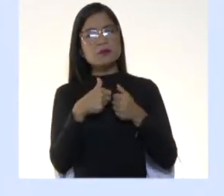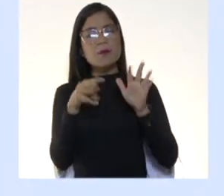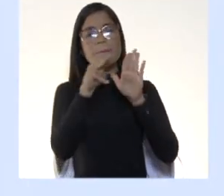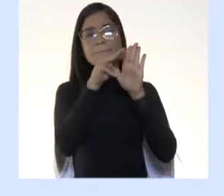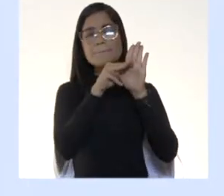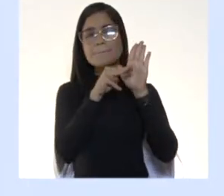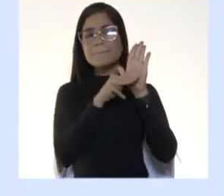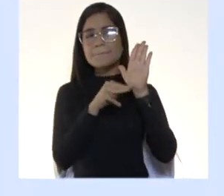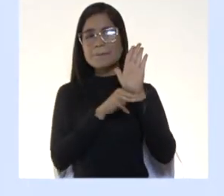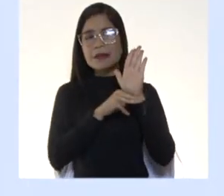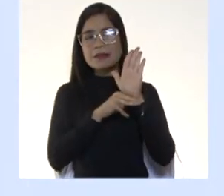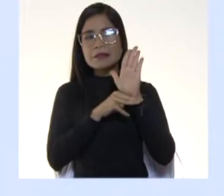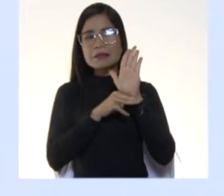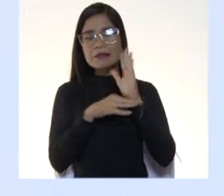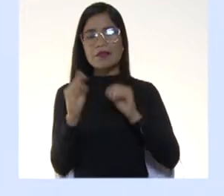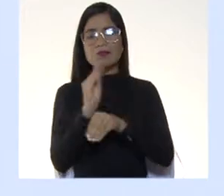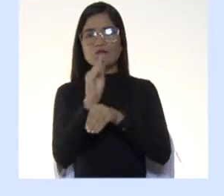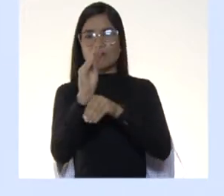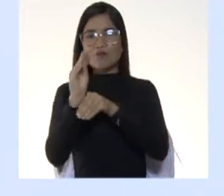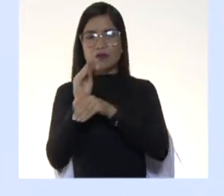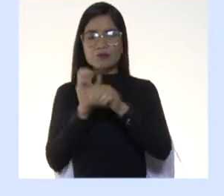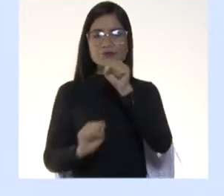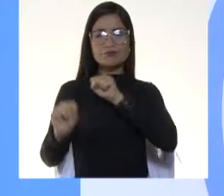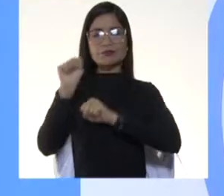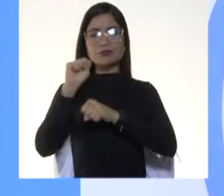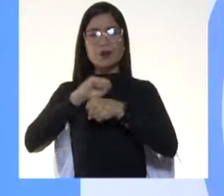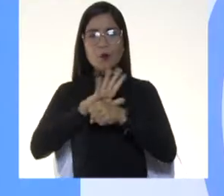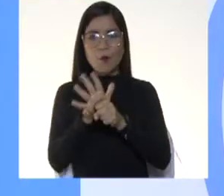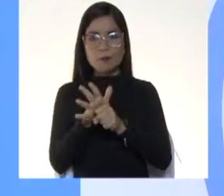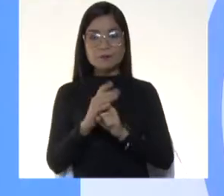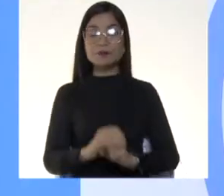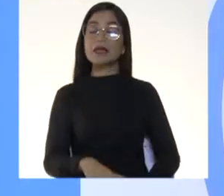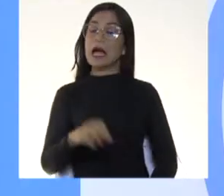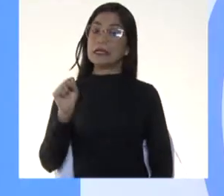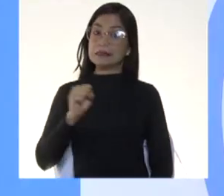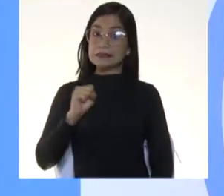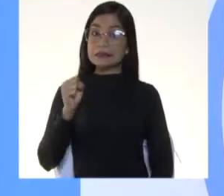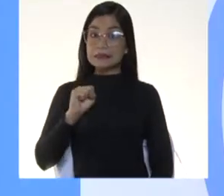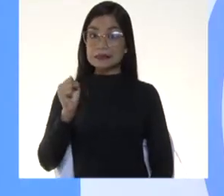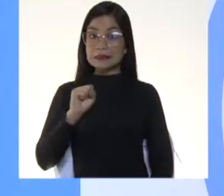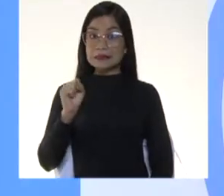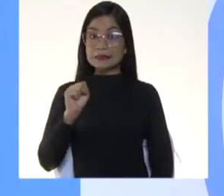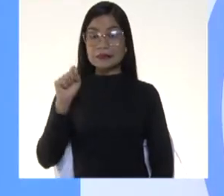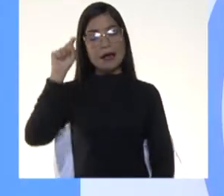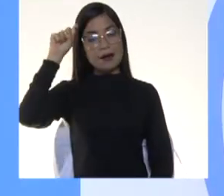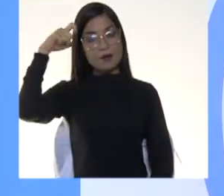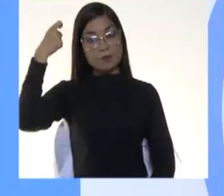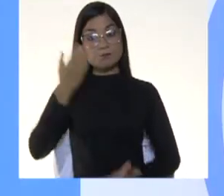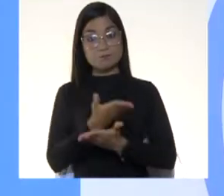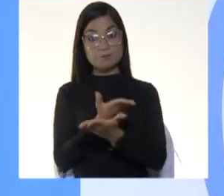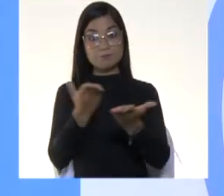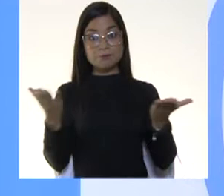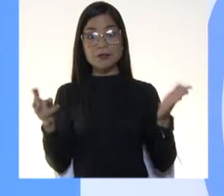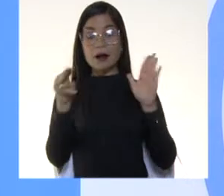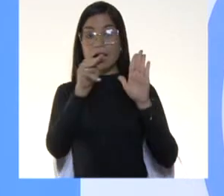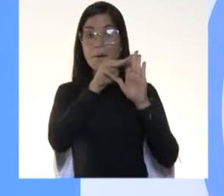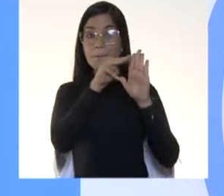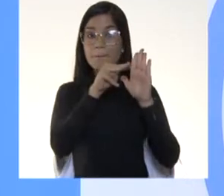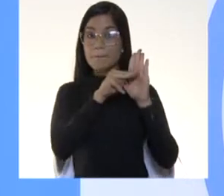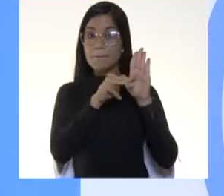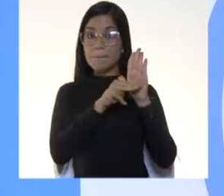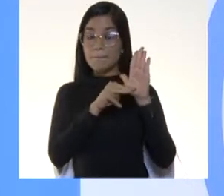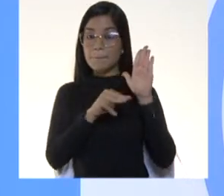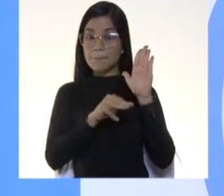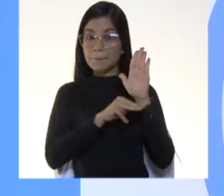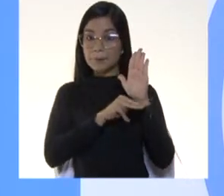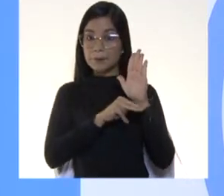de seguridad para seguir combatiendo a la COVID-19? Claro que sí, de inmediato te las recuerdo a ti y sobre todo a toda esa familia